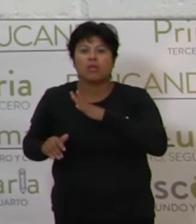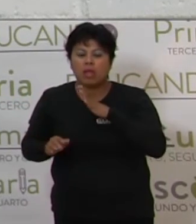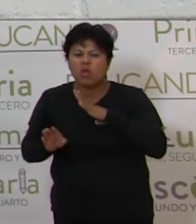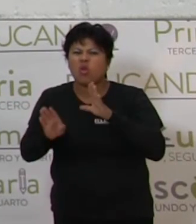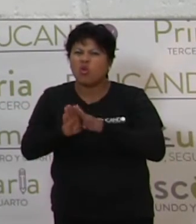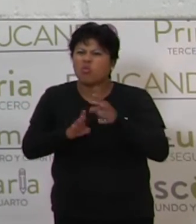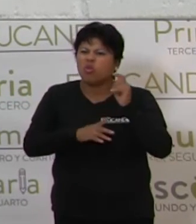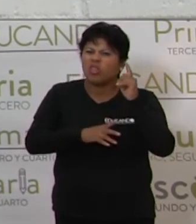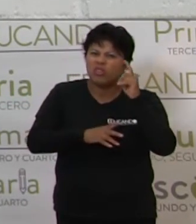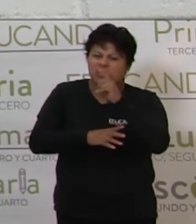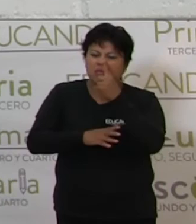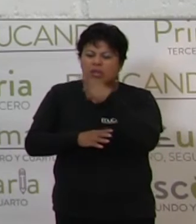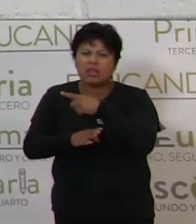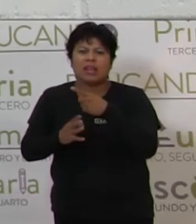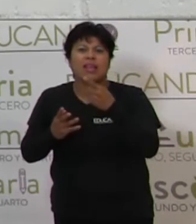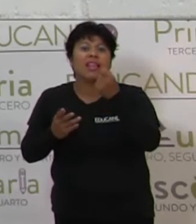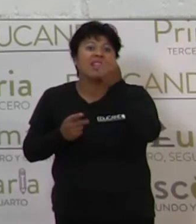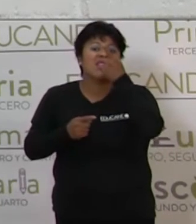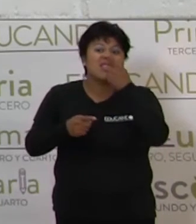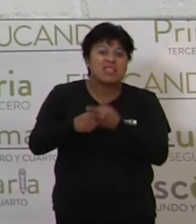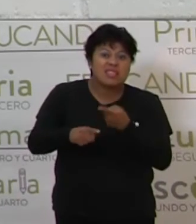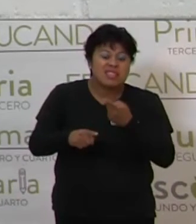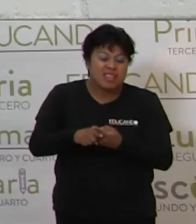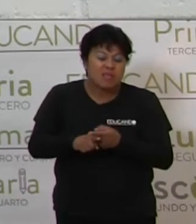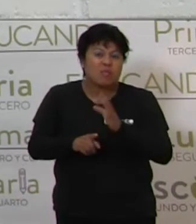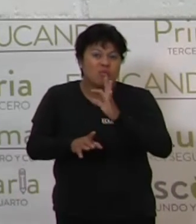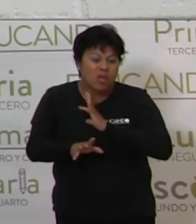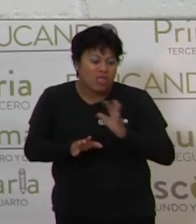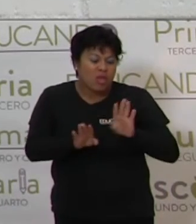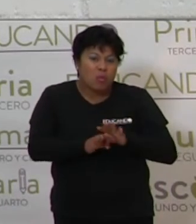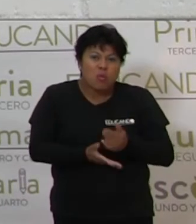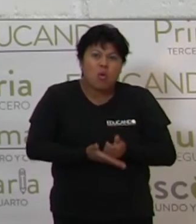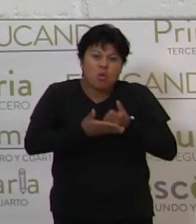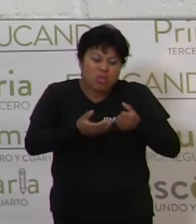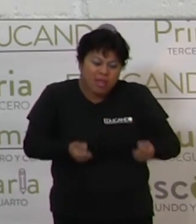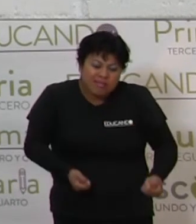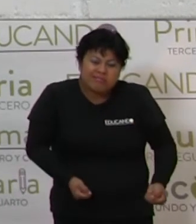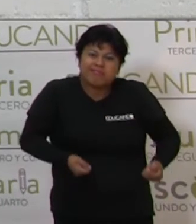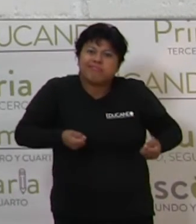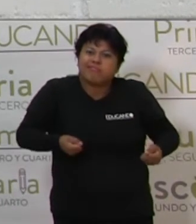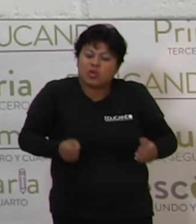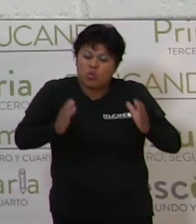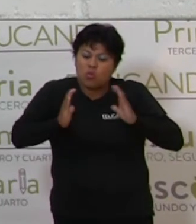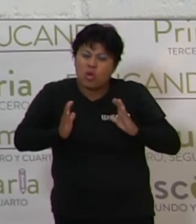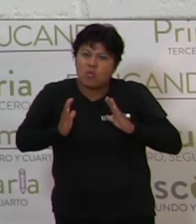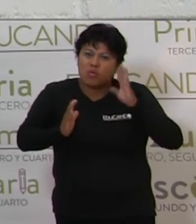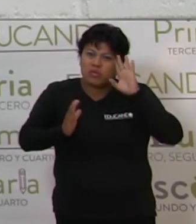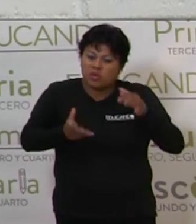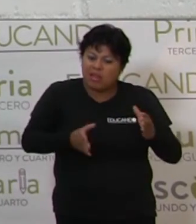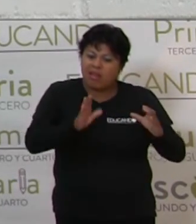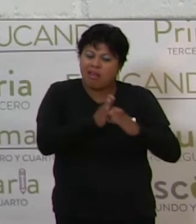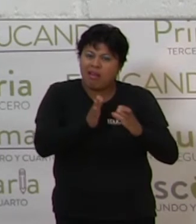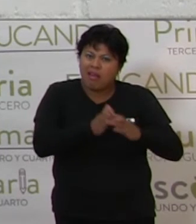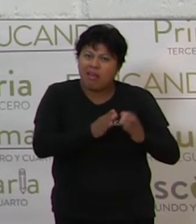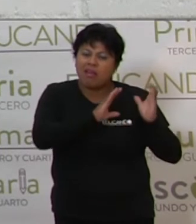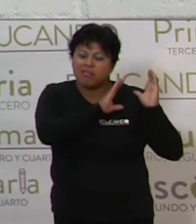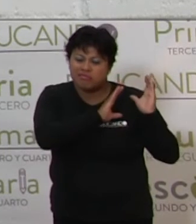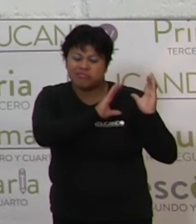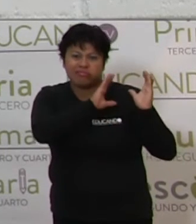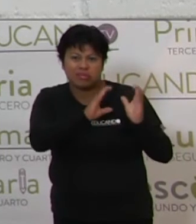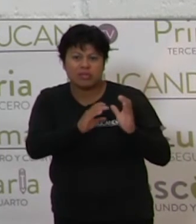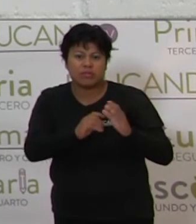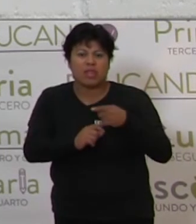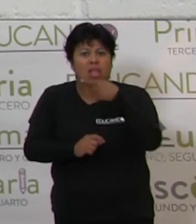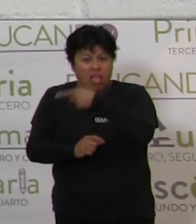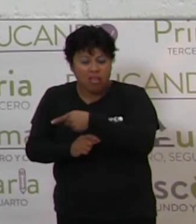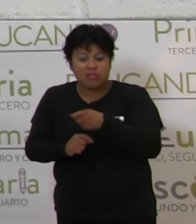sí hubo cierta dificultad para encontrar quienes cargasen el cuerpo y las antorchas. Aunque